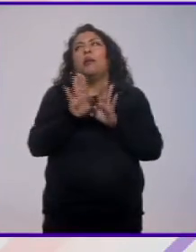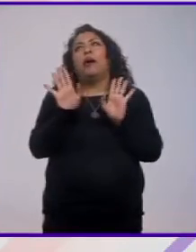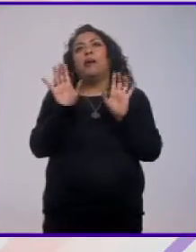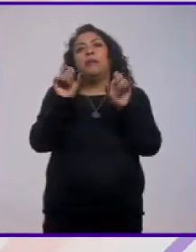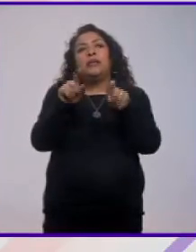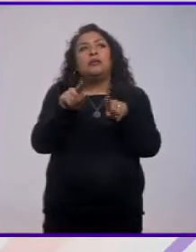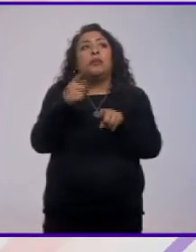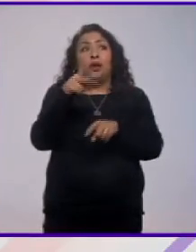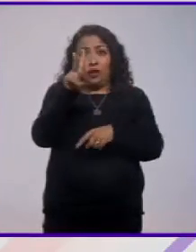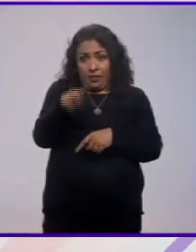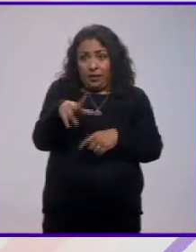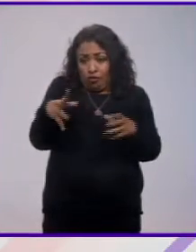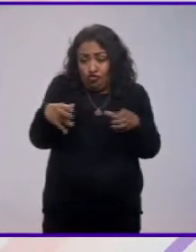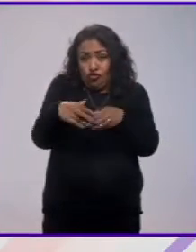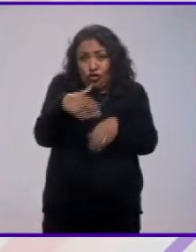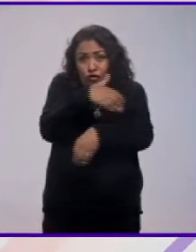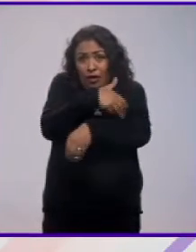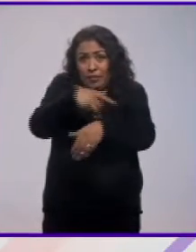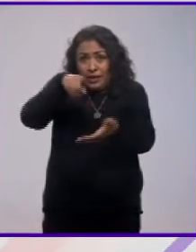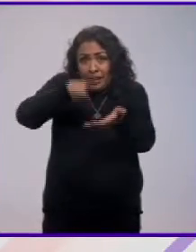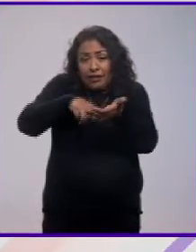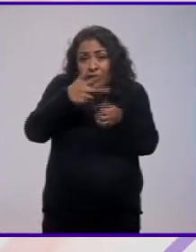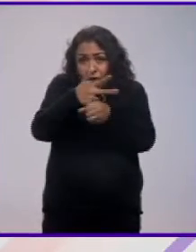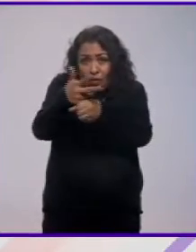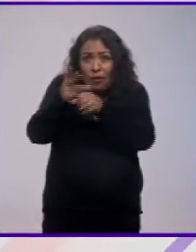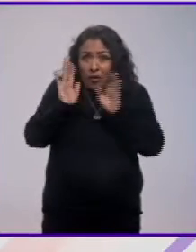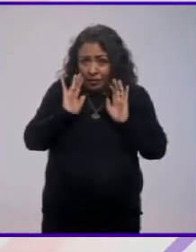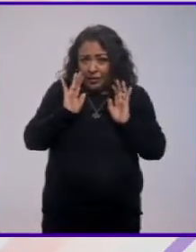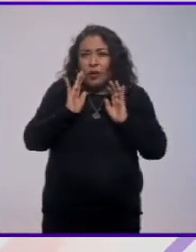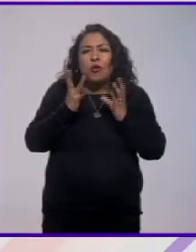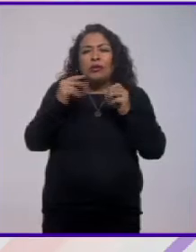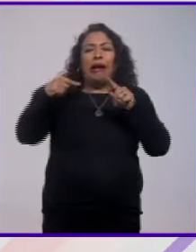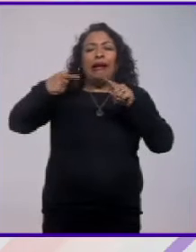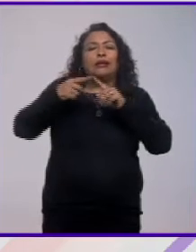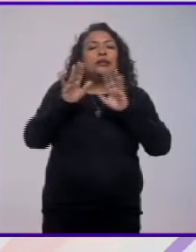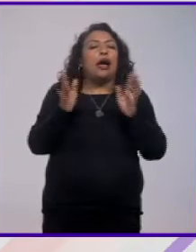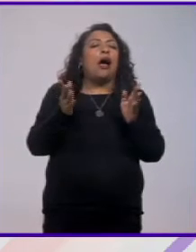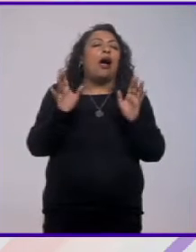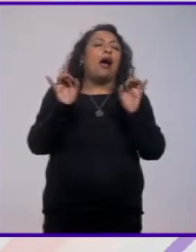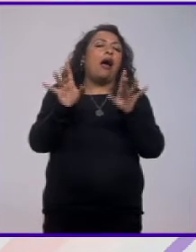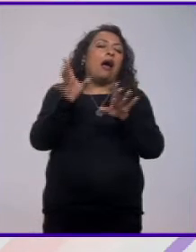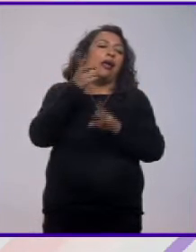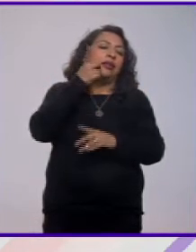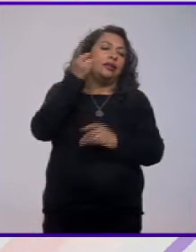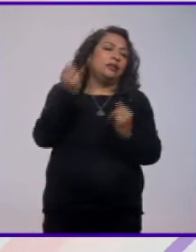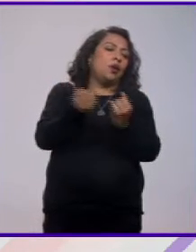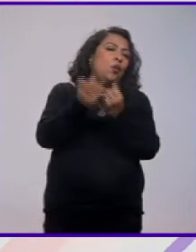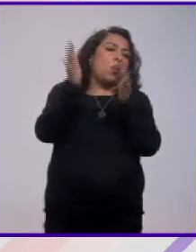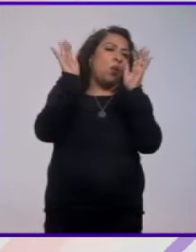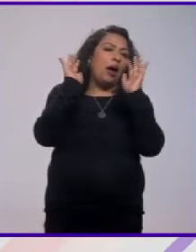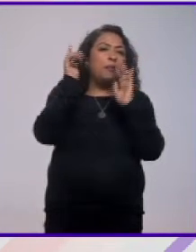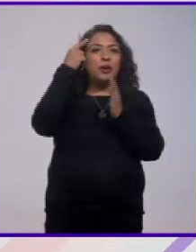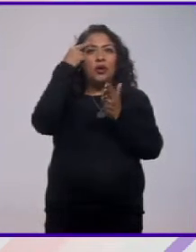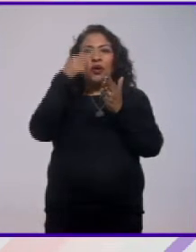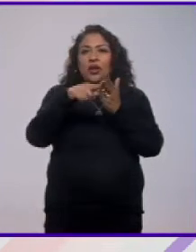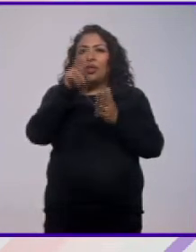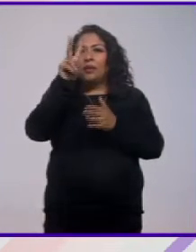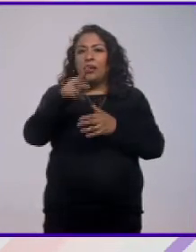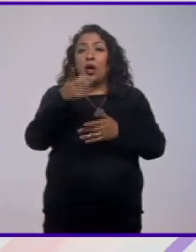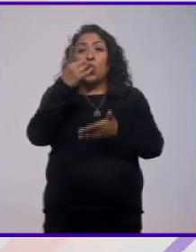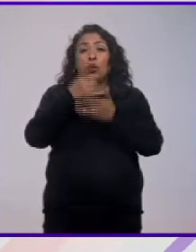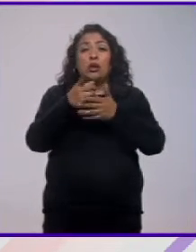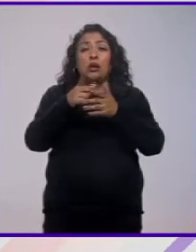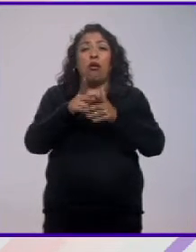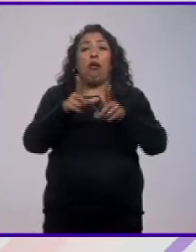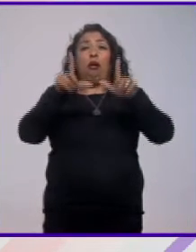a formar una familia en el set, que yo creo que traspasa la pantalla, que yo le